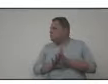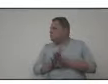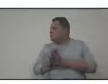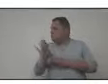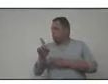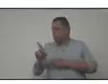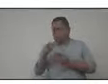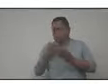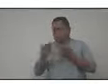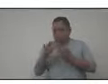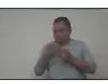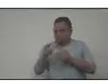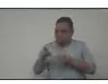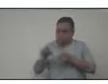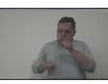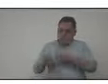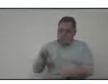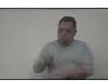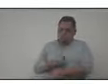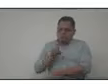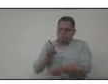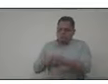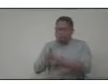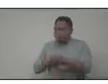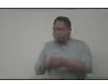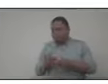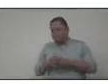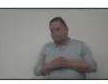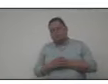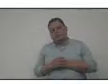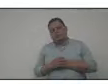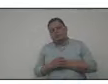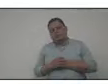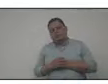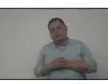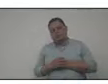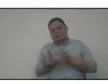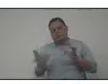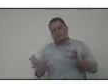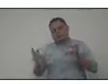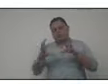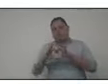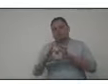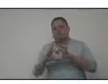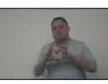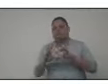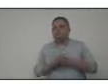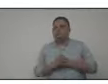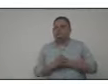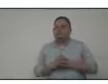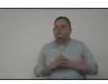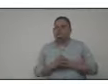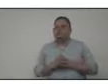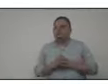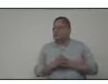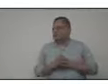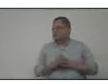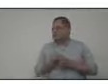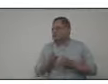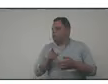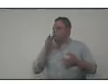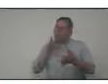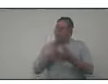la gente ve unas posibilidades aquí. Sí, Capresoca ha sido como la empresa que a veces le damos duro, pero